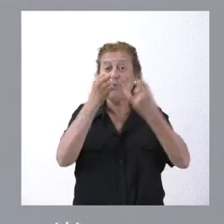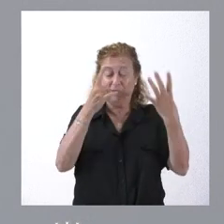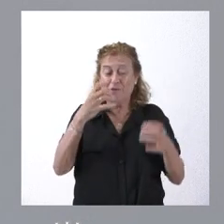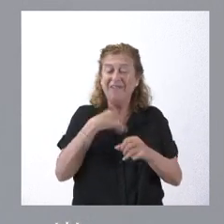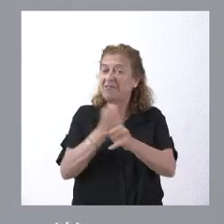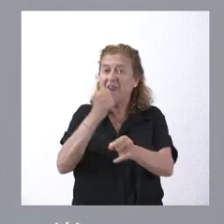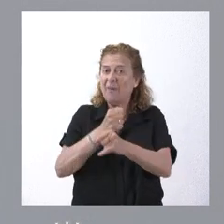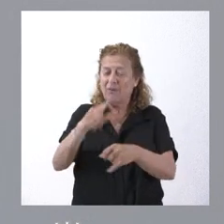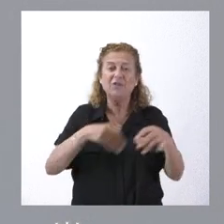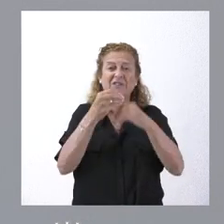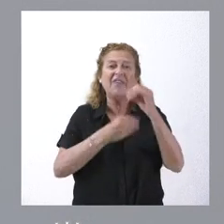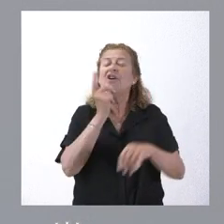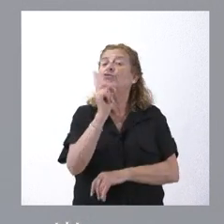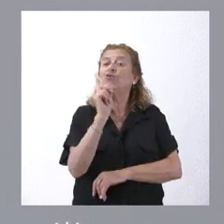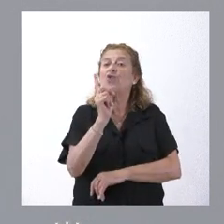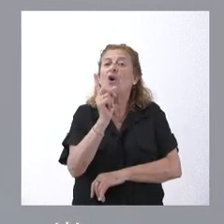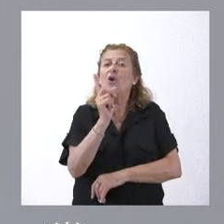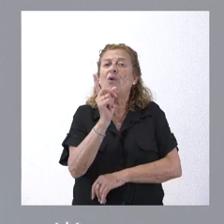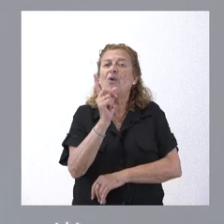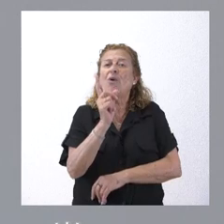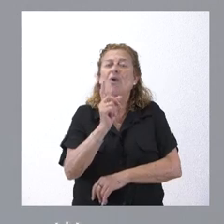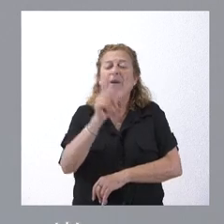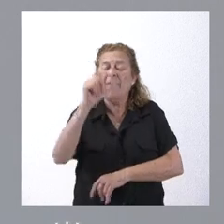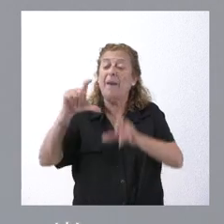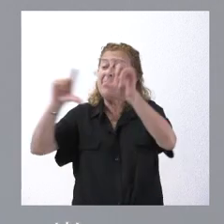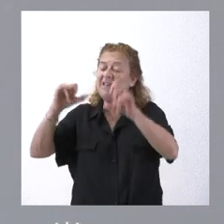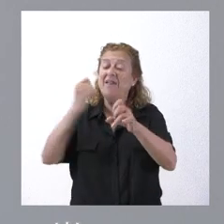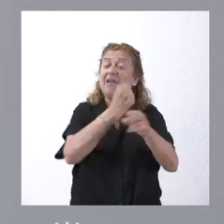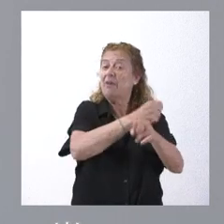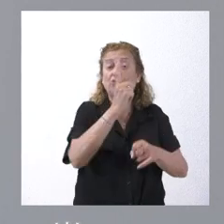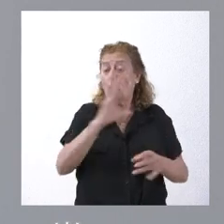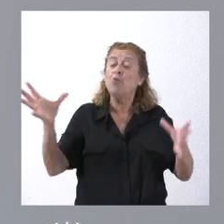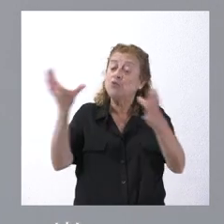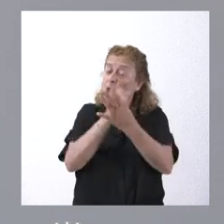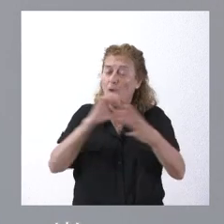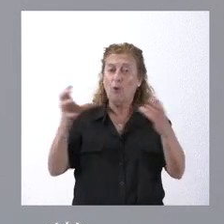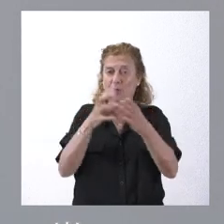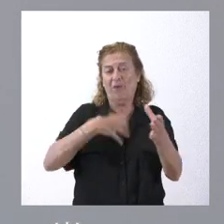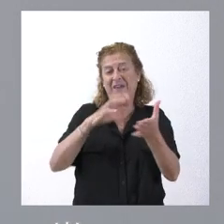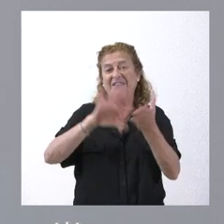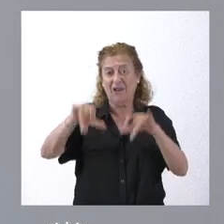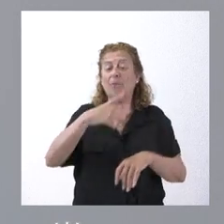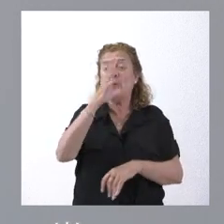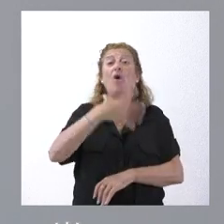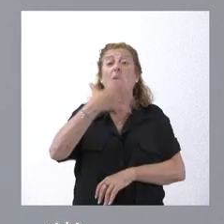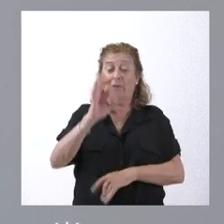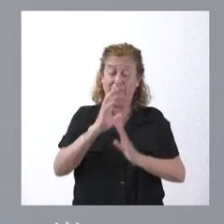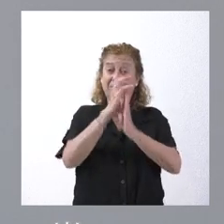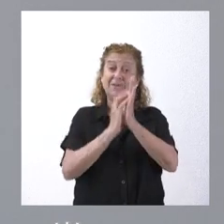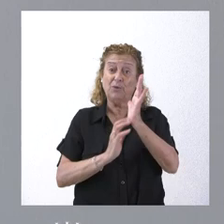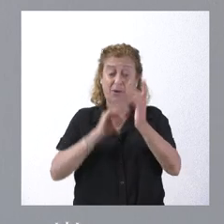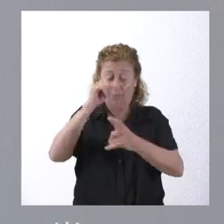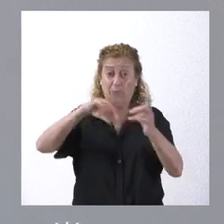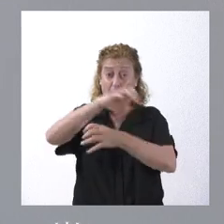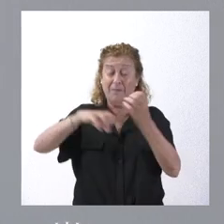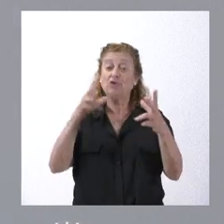hace no solamente a empresarios y trabajadores, sino al conjunto de Castilla y León, en la medida en que puede disminuir la conflictividad